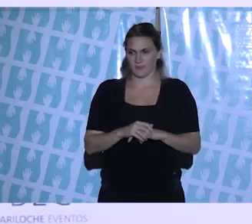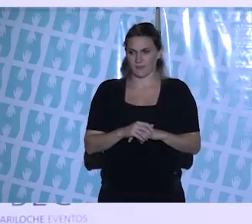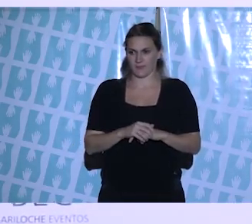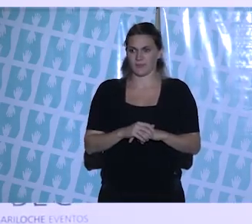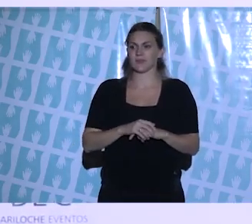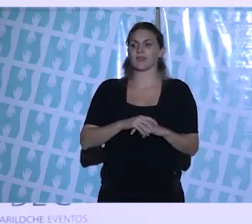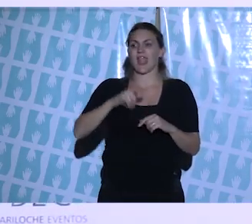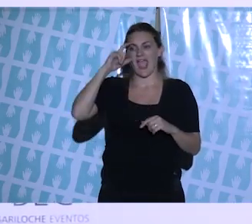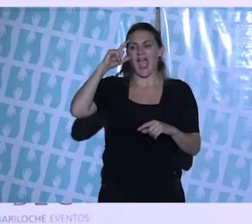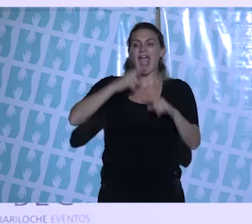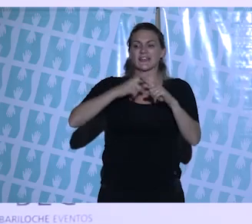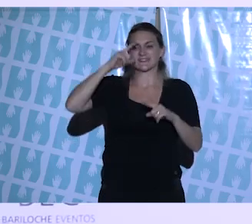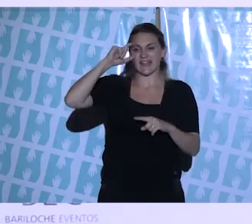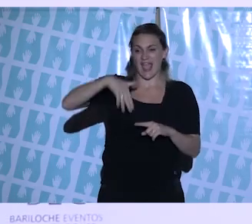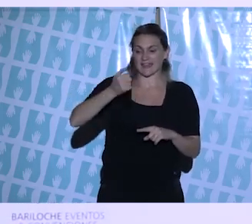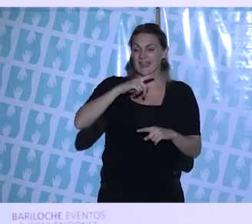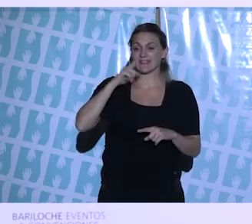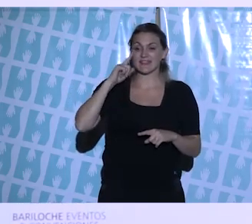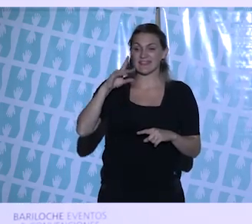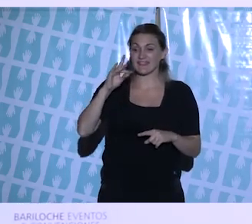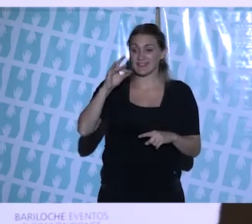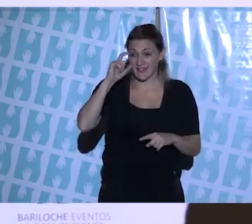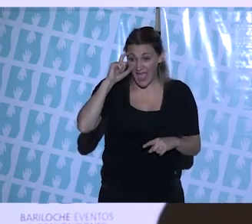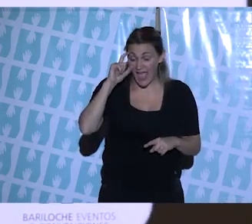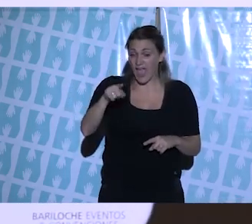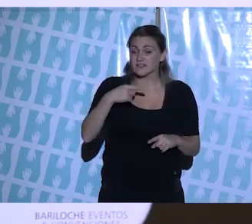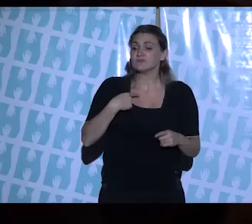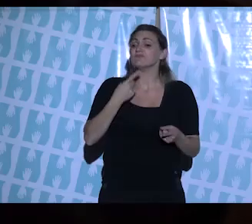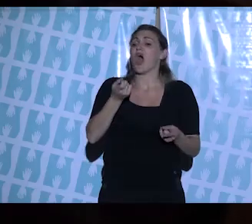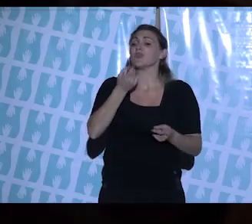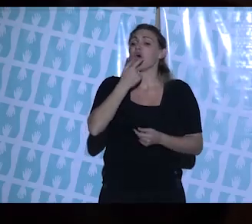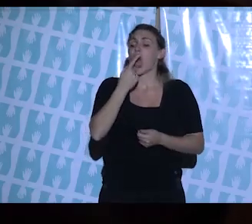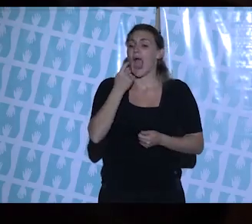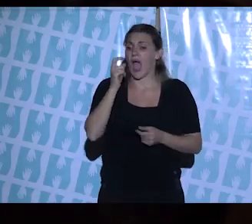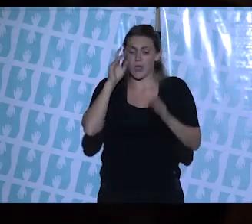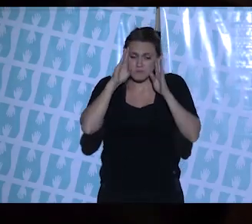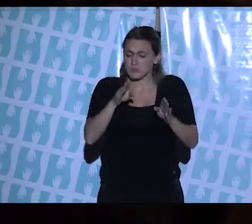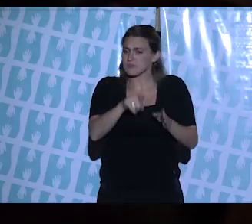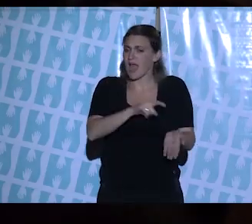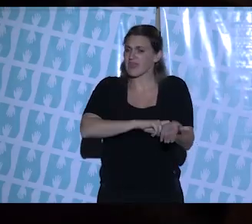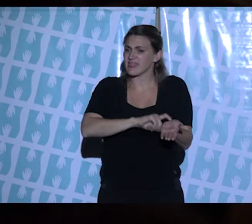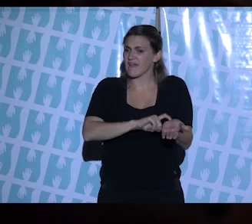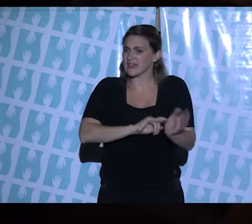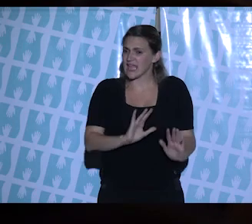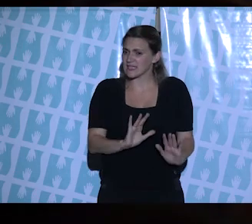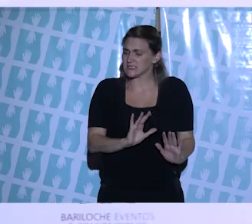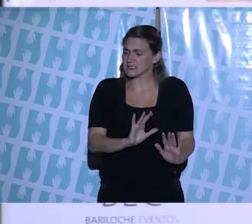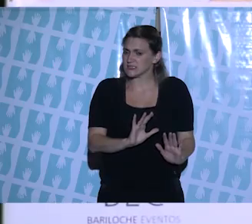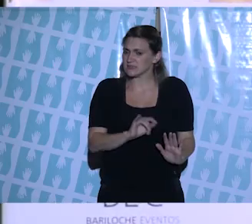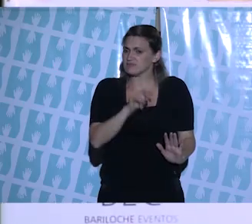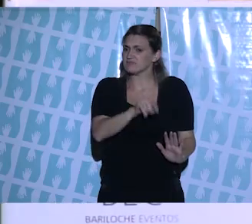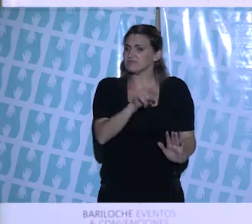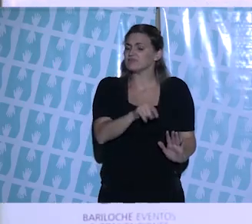El exenatide es una droga para la diabetes y este es un campo muy fértil que hay en la actualidad, que es lo que se